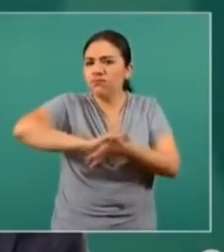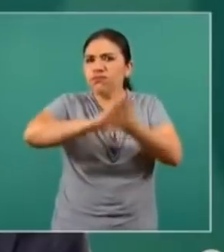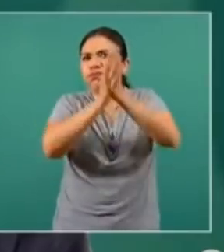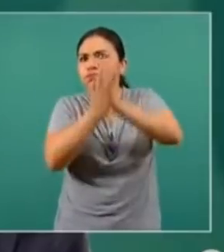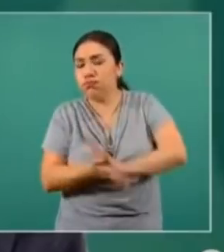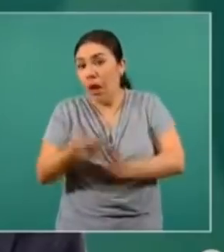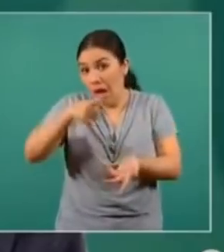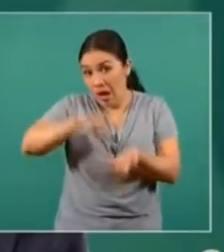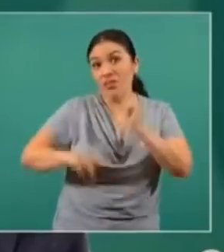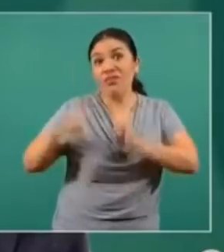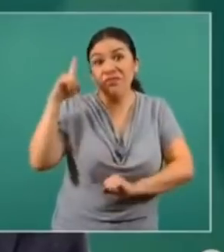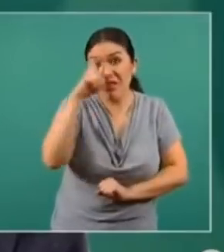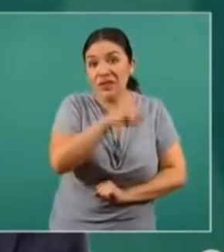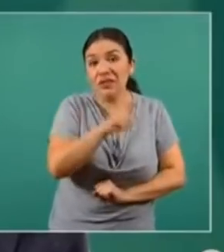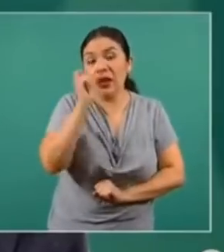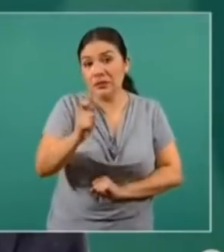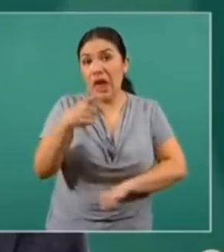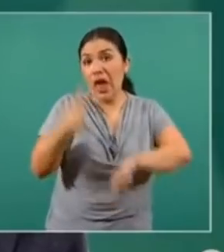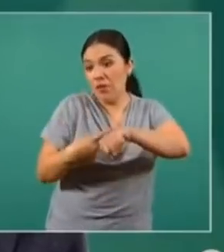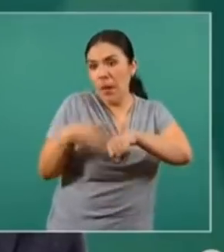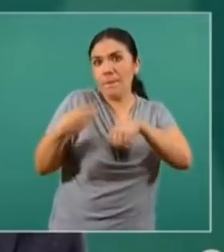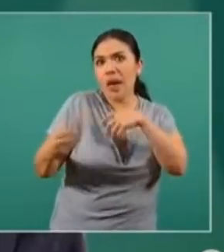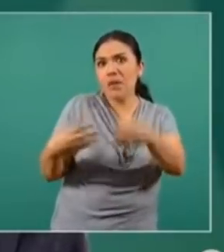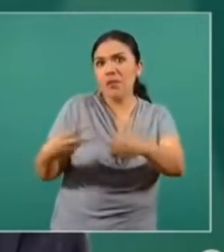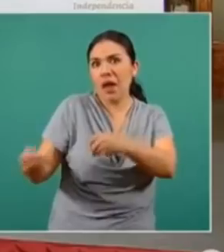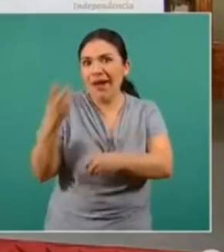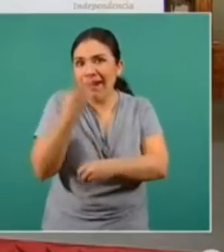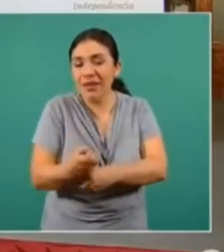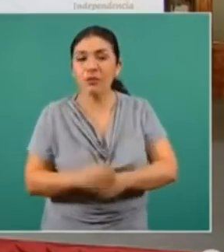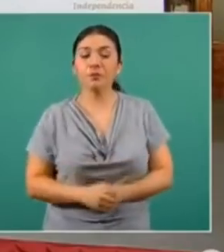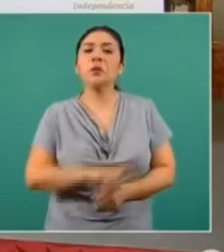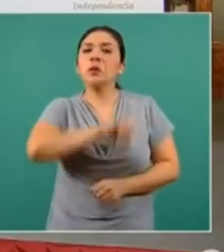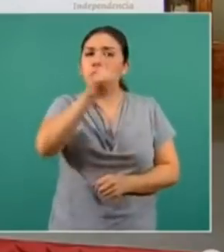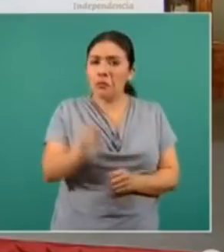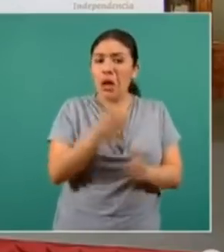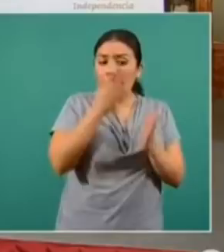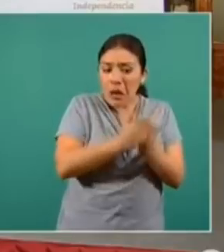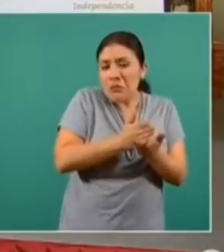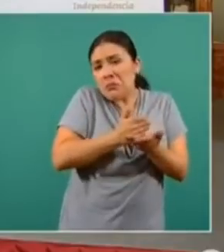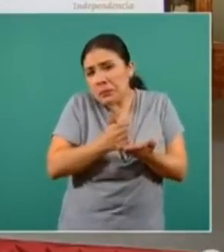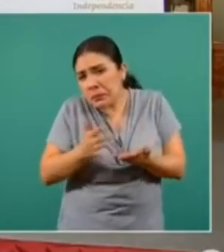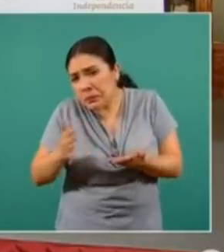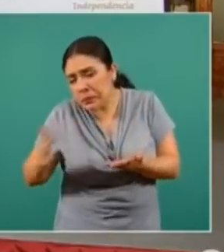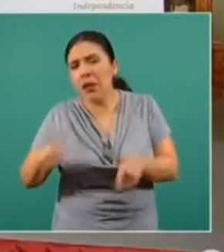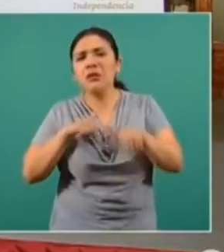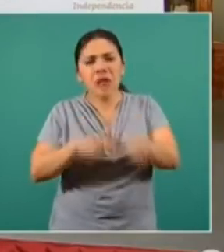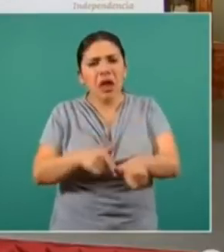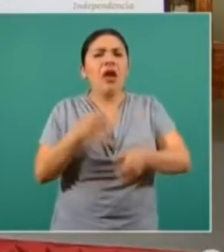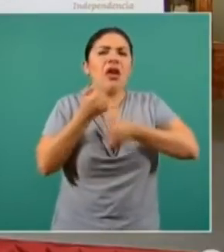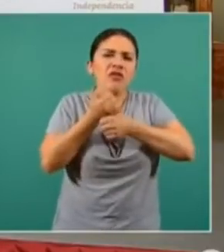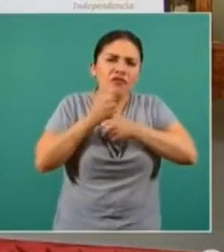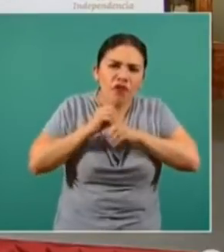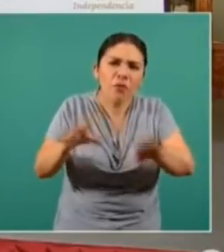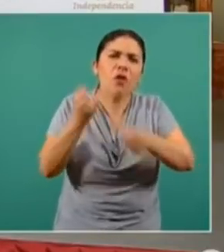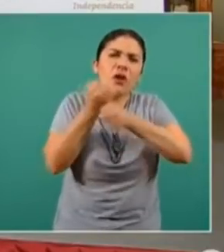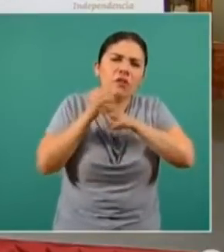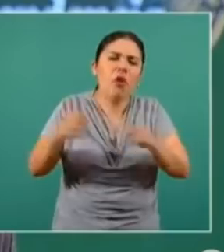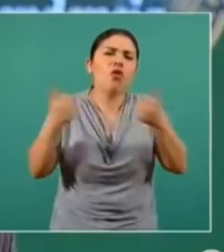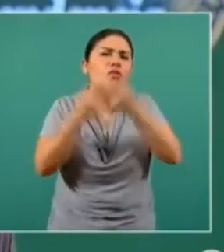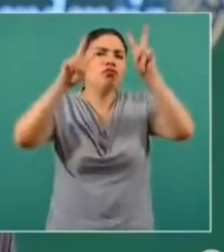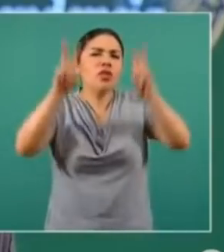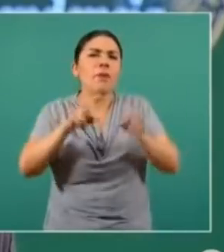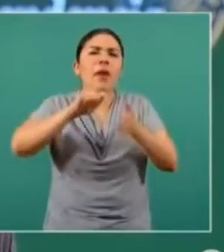fenómeno complejo como es una pandemia. A partir de ahí, seguimos informando en una esfera